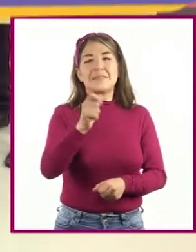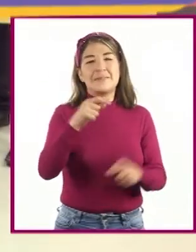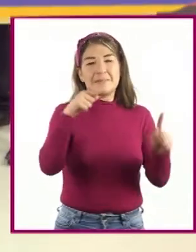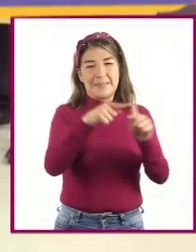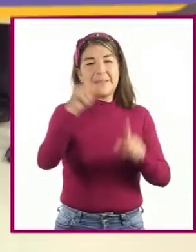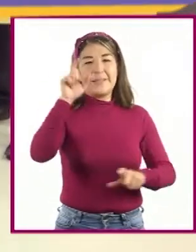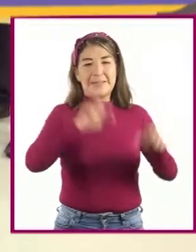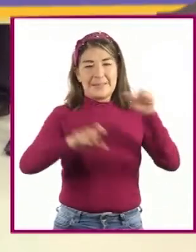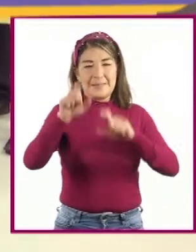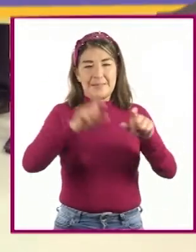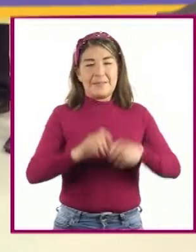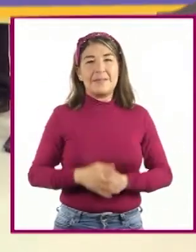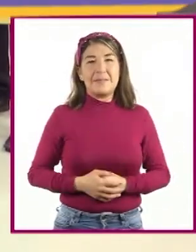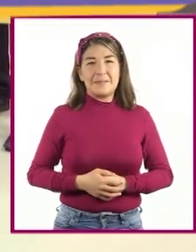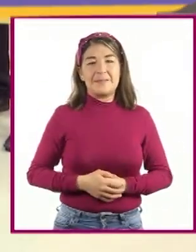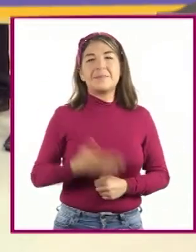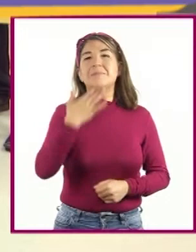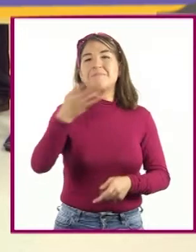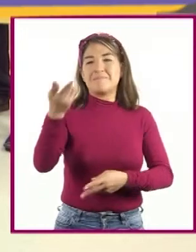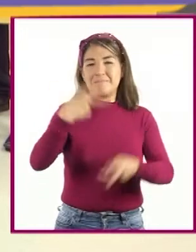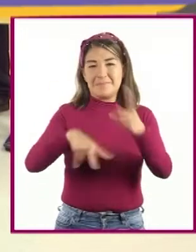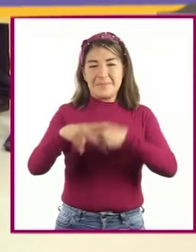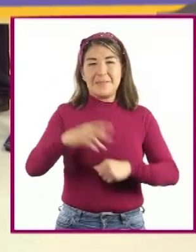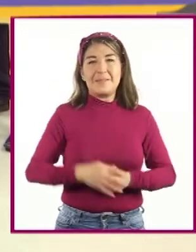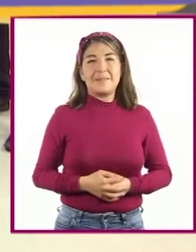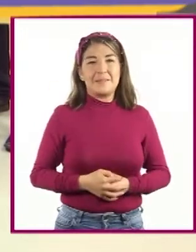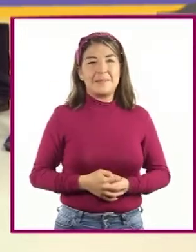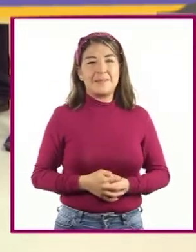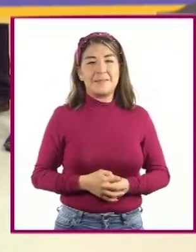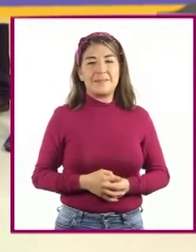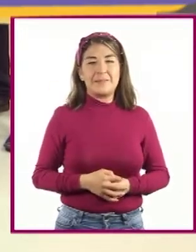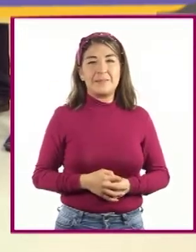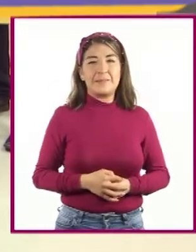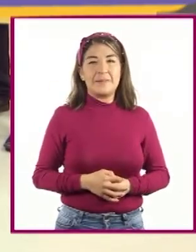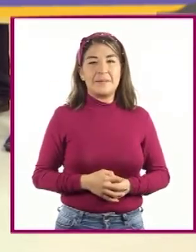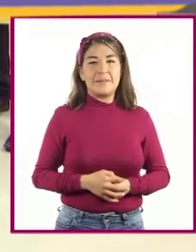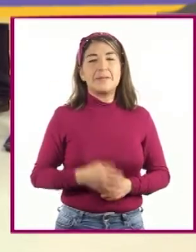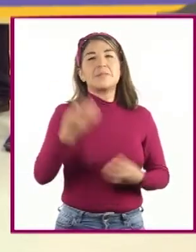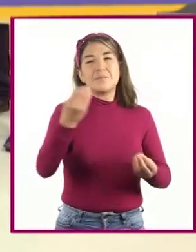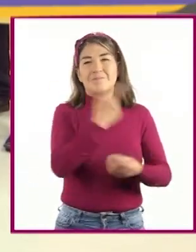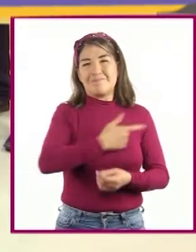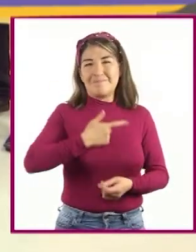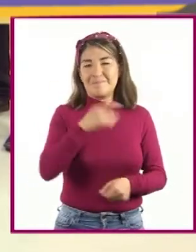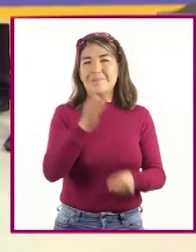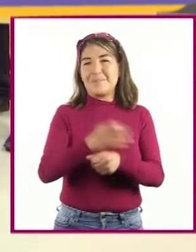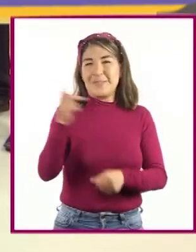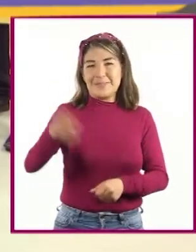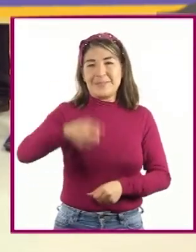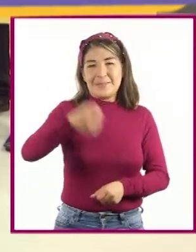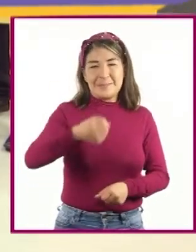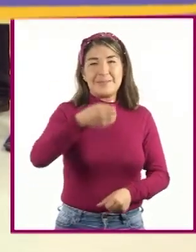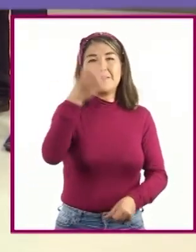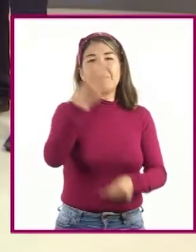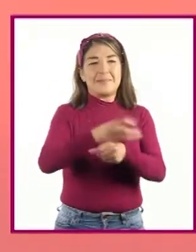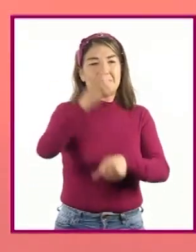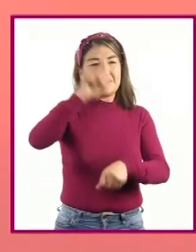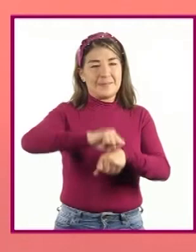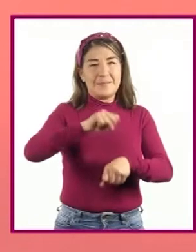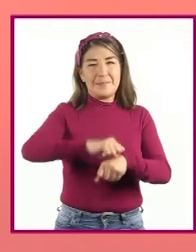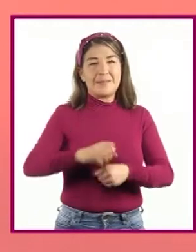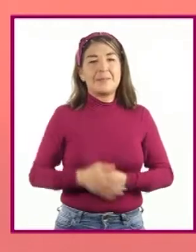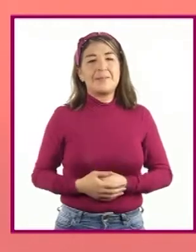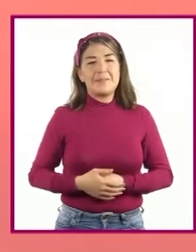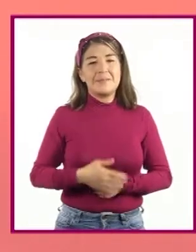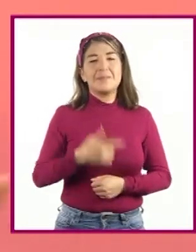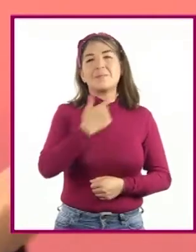química. Bienvenido, maestro. Gracias por la invitación y con mucho gusto saludo a las alumnas y alumnos del tercer grado de secundaria. Un